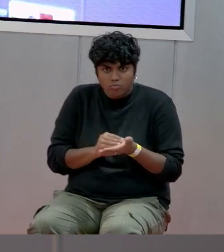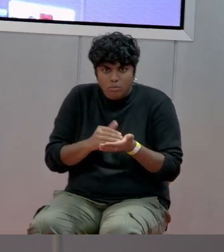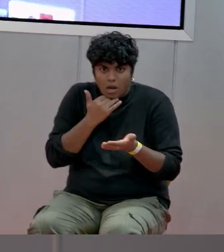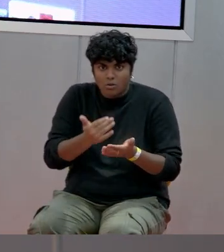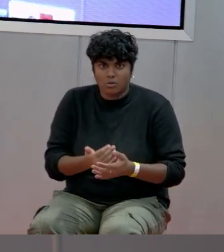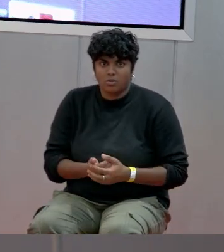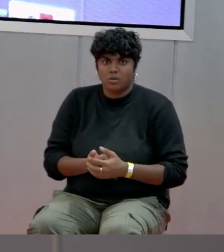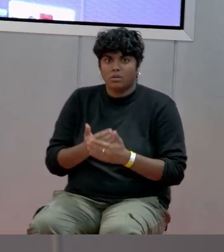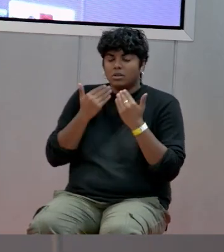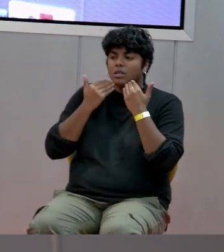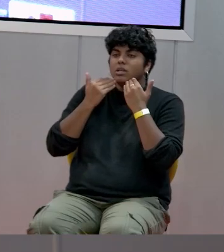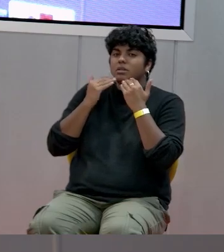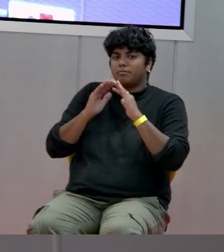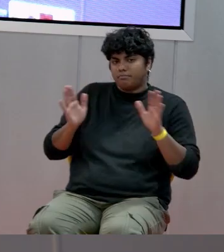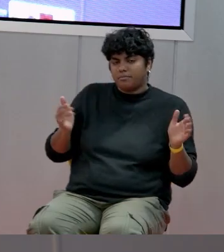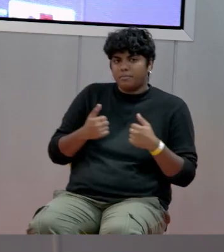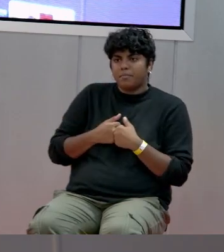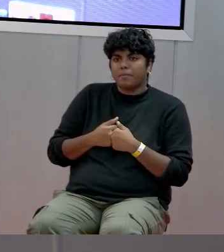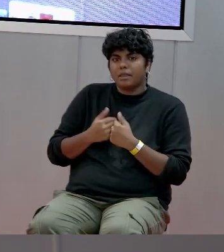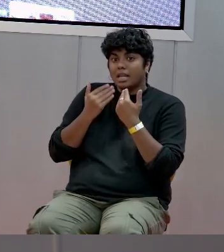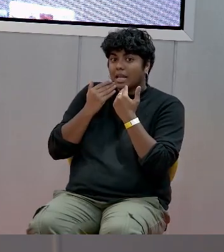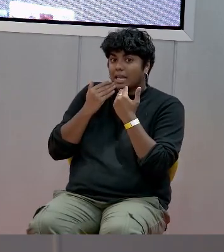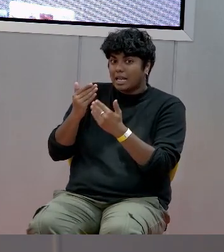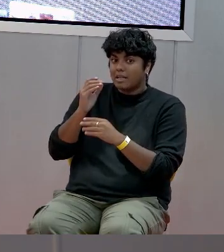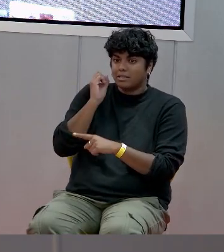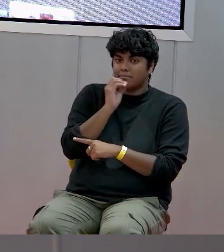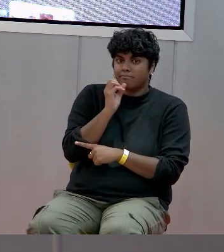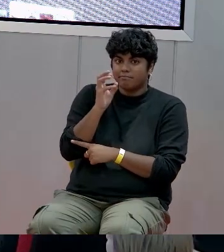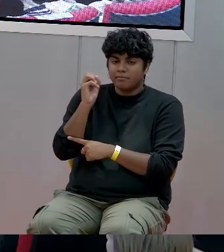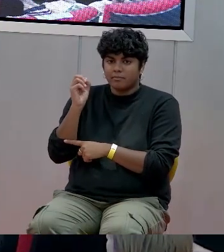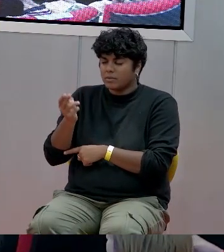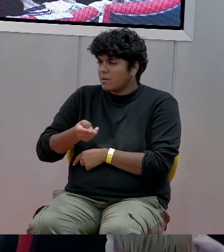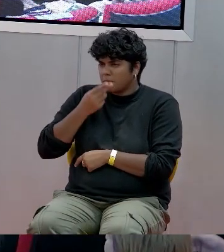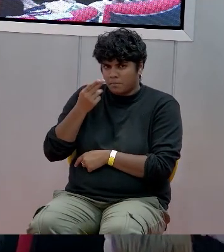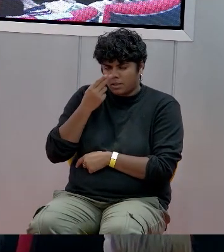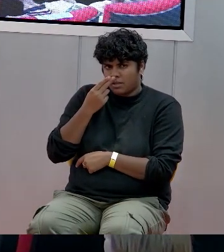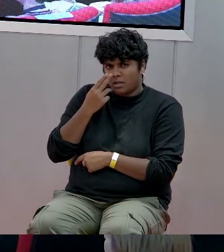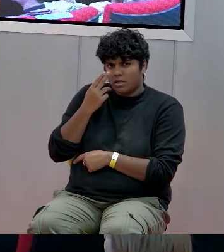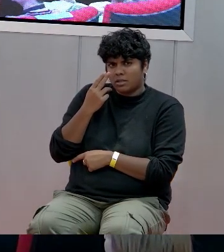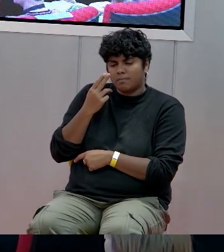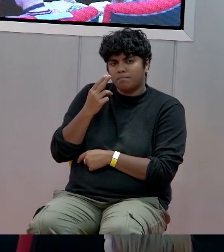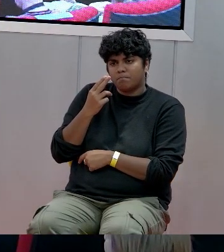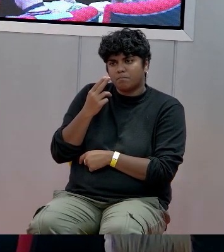Agradecemos a los ponentes por sus interesantes ponencias que han ilustrado